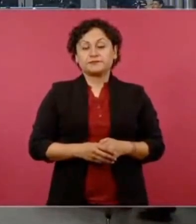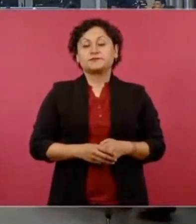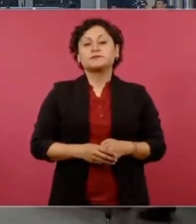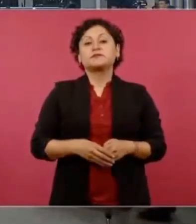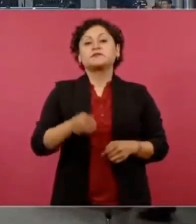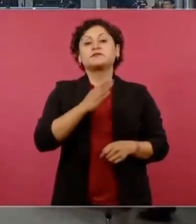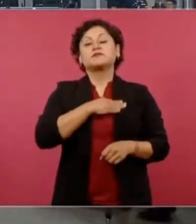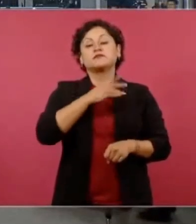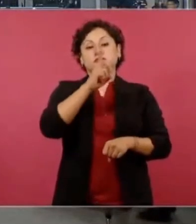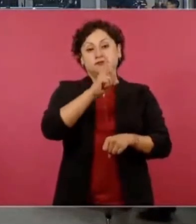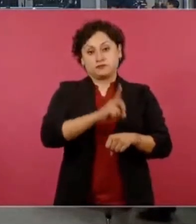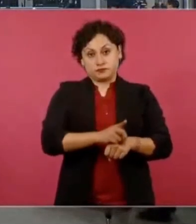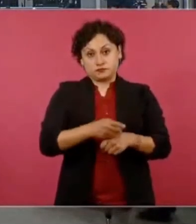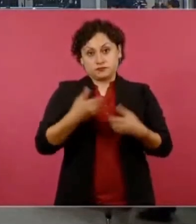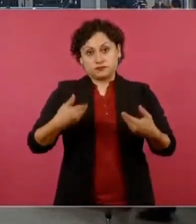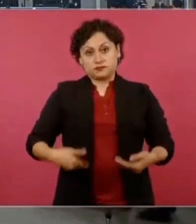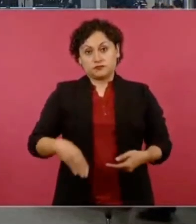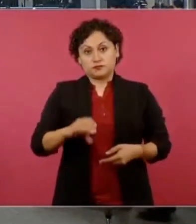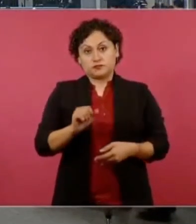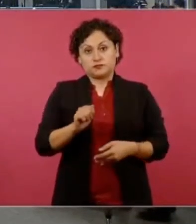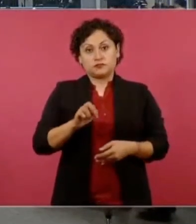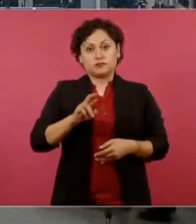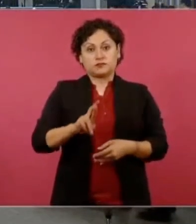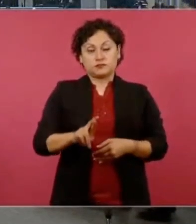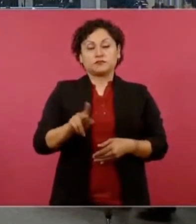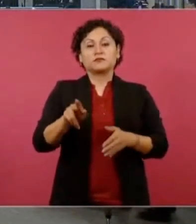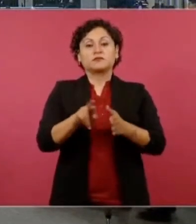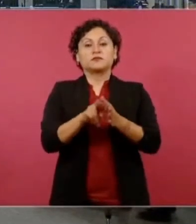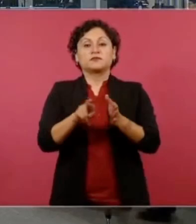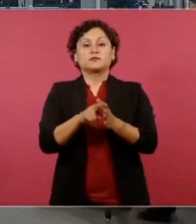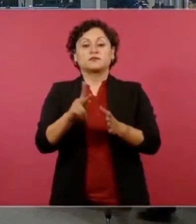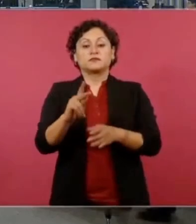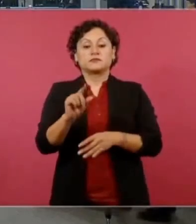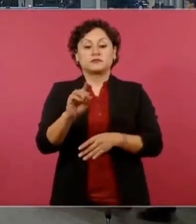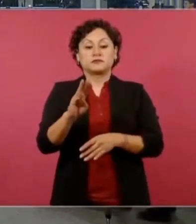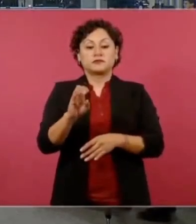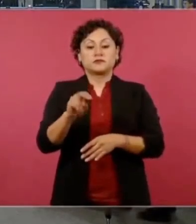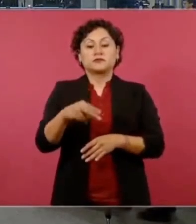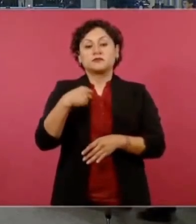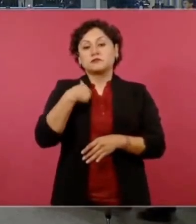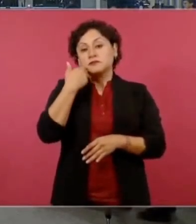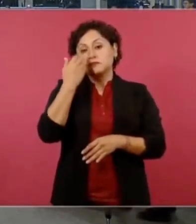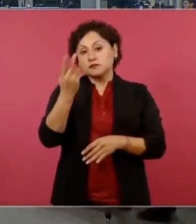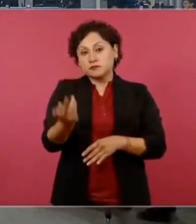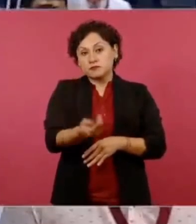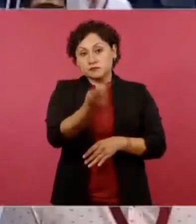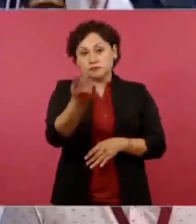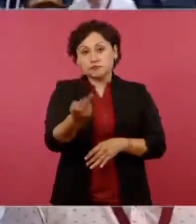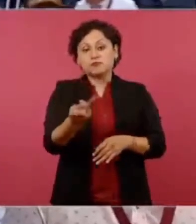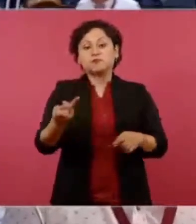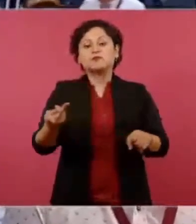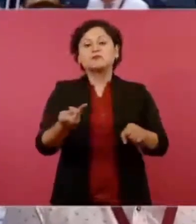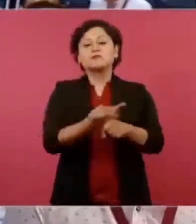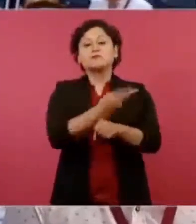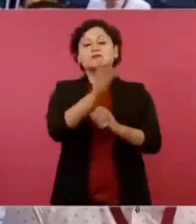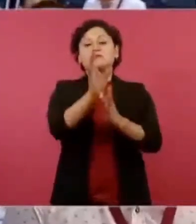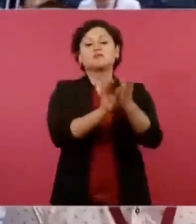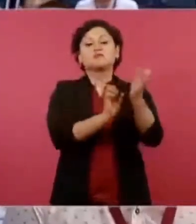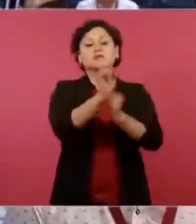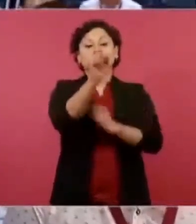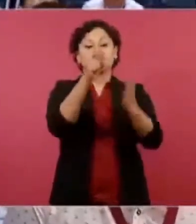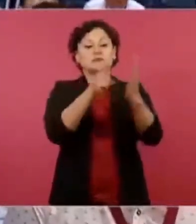Buenos días, presidente. César Huerta, de la revista Polemón. Preguntarle su opinión sobre la acción de inconstitucionalidad